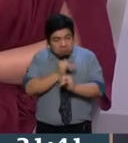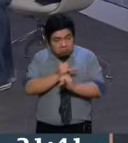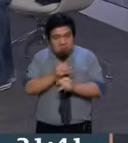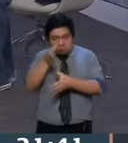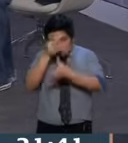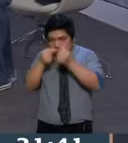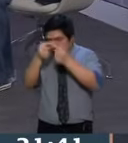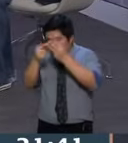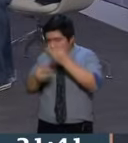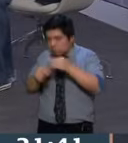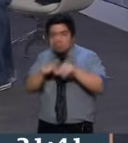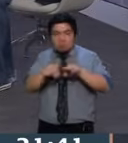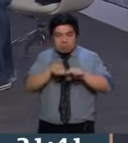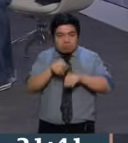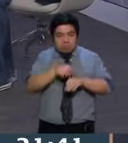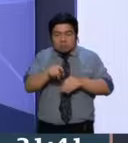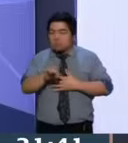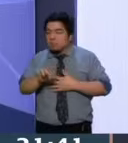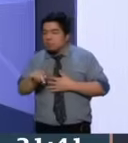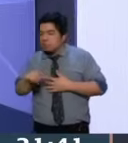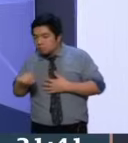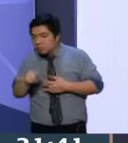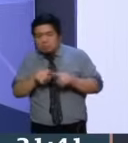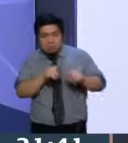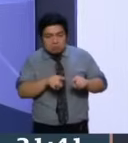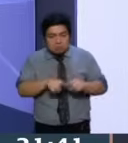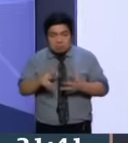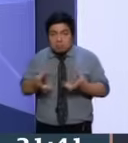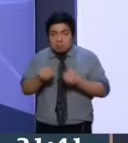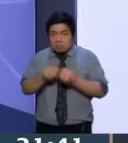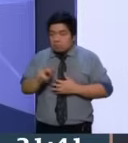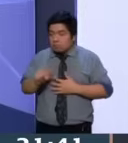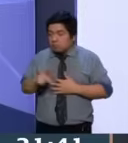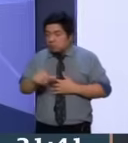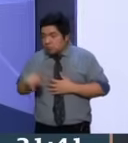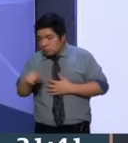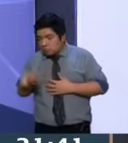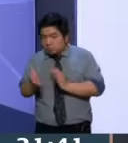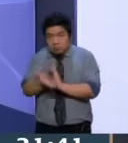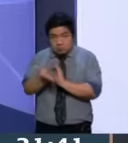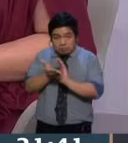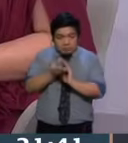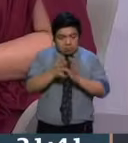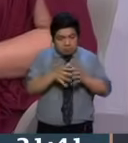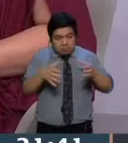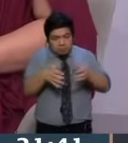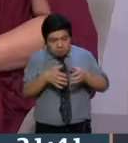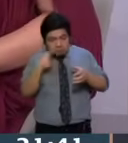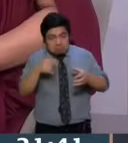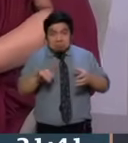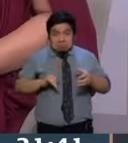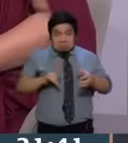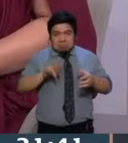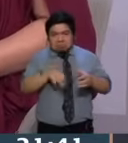aprender diversos oficios, cada utopía va teniendo una vocación distinta y la construcción de las utopías es una metodología comunitaria muy interesante en